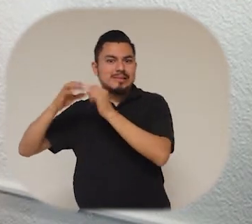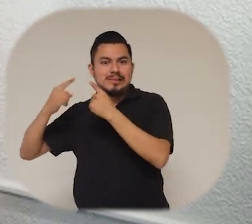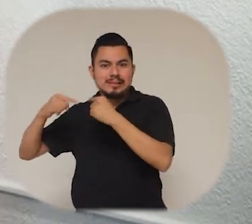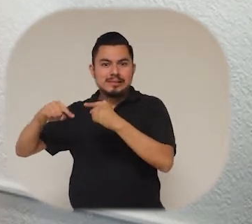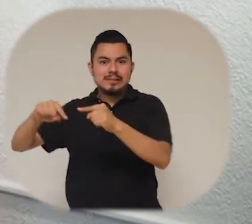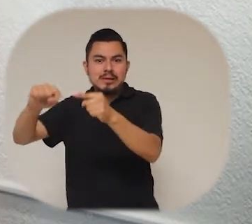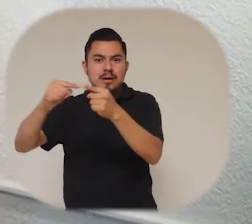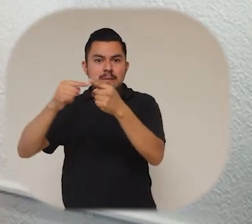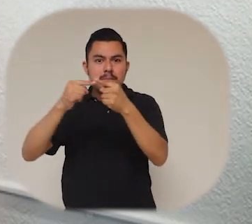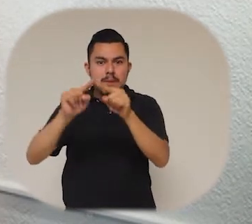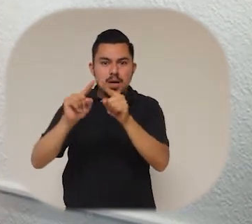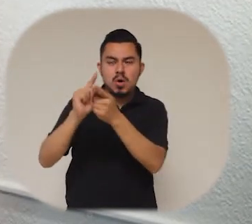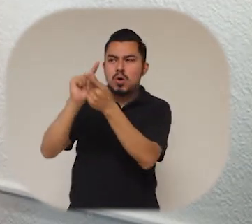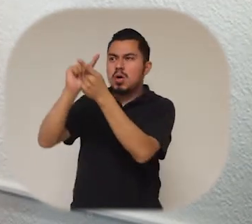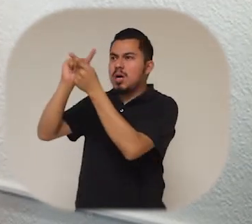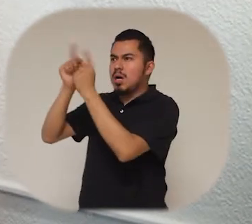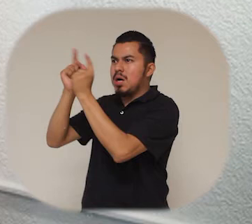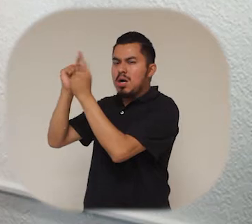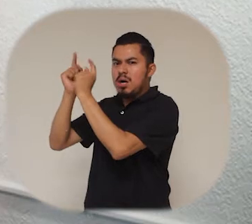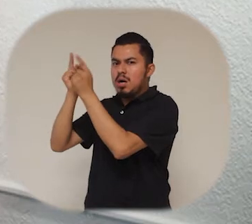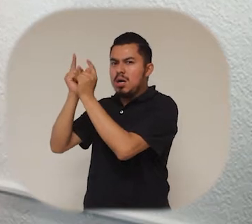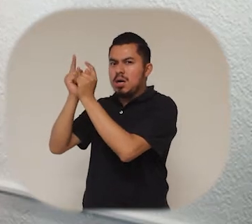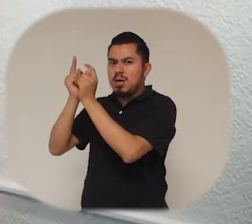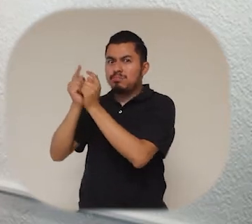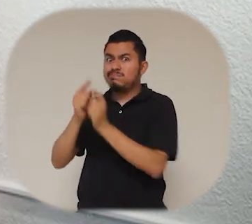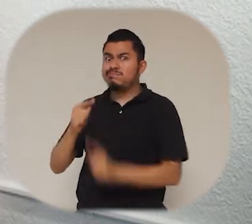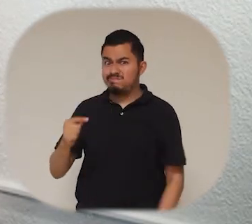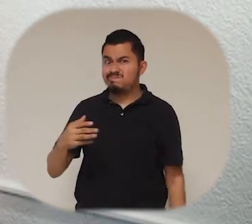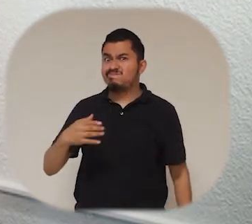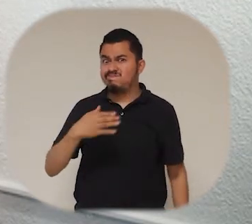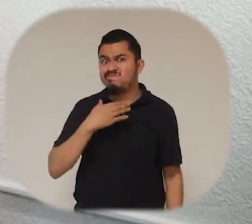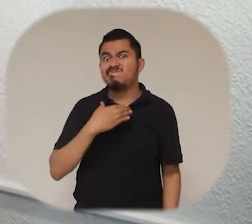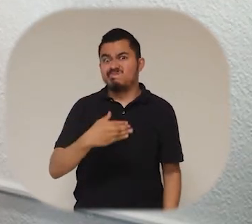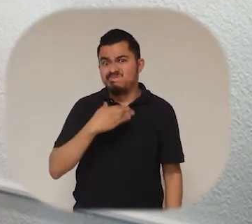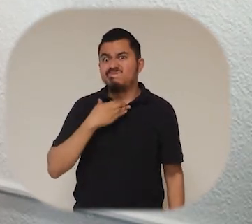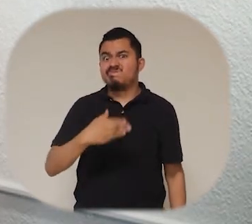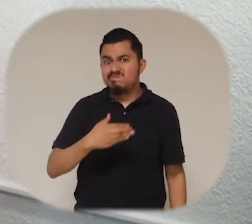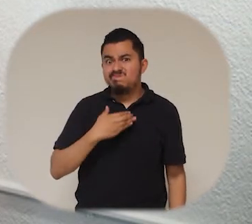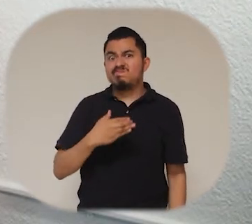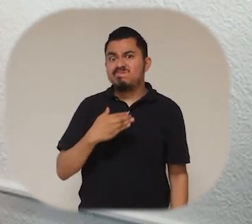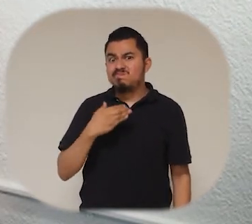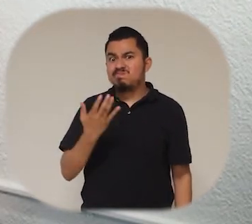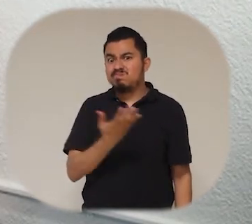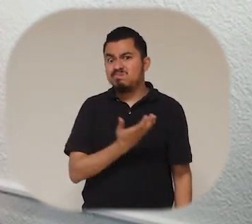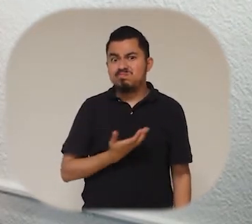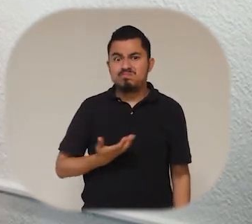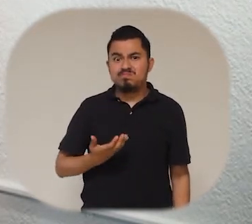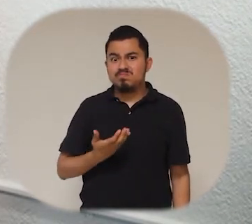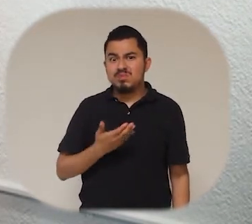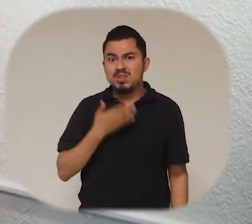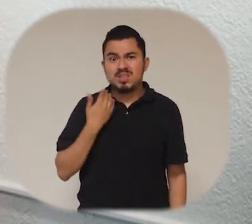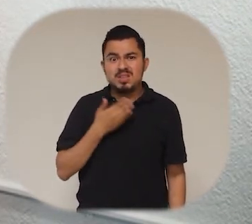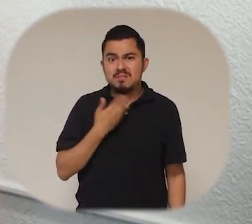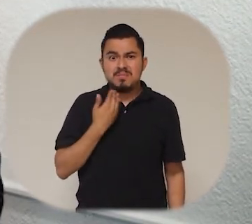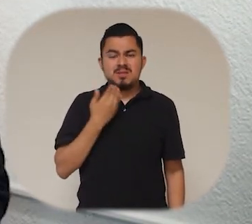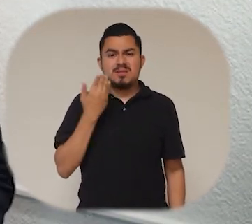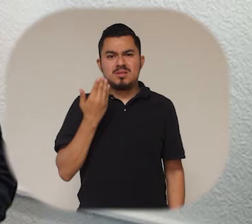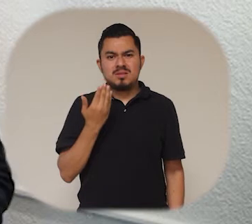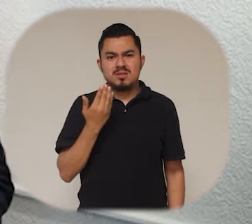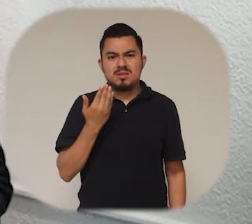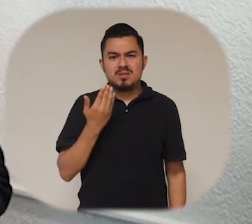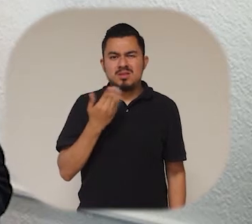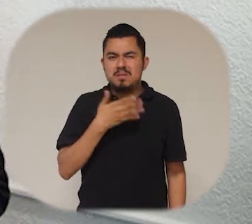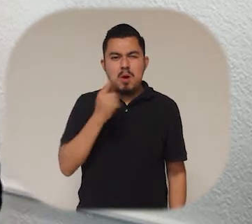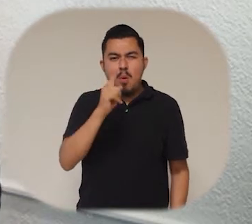grave lo que ocurrió. Si hubo un caso en donde se pudo quebrar de una forma